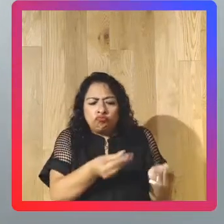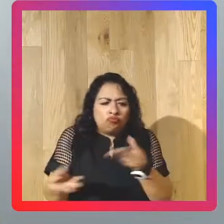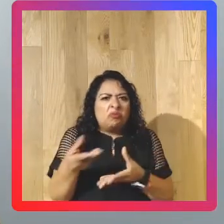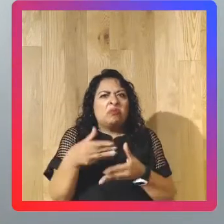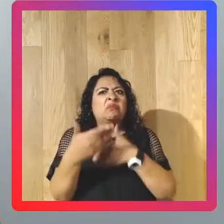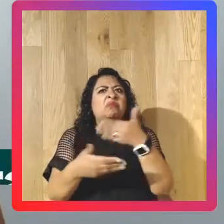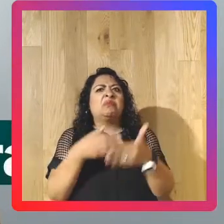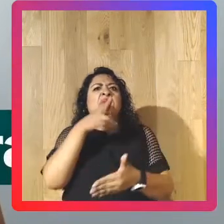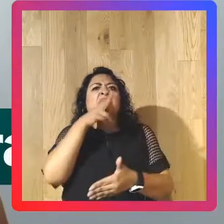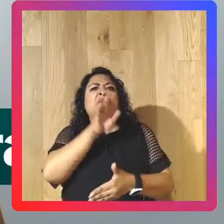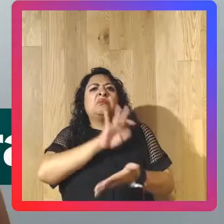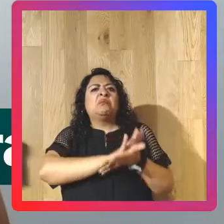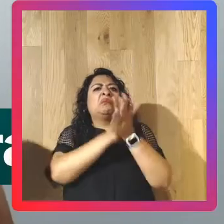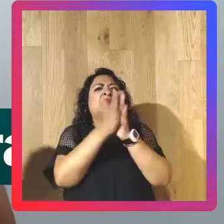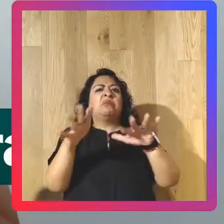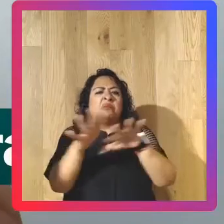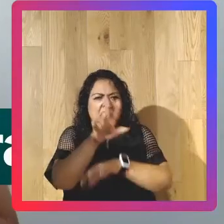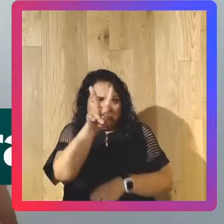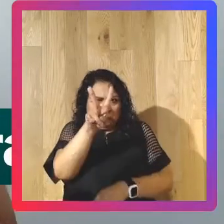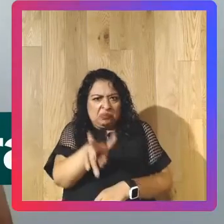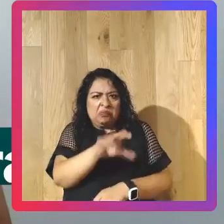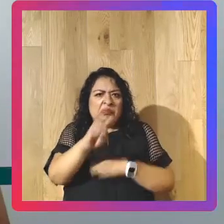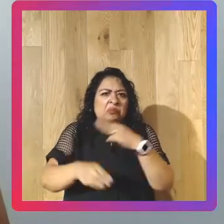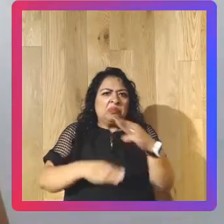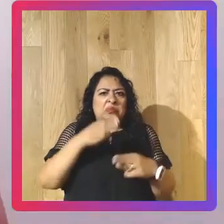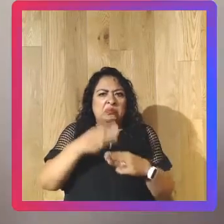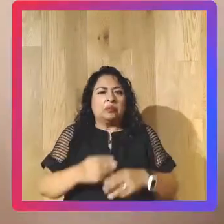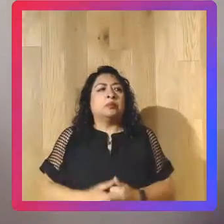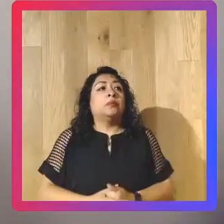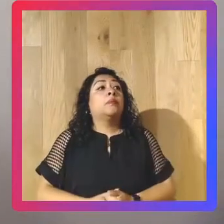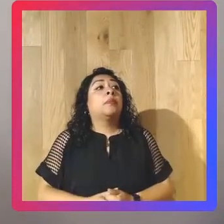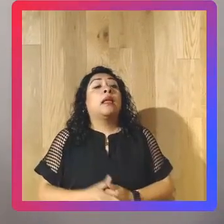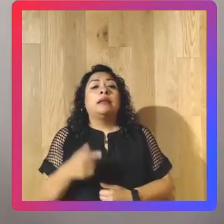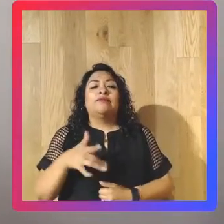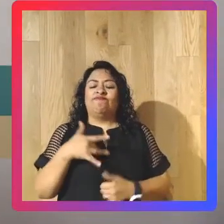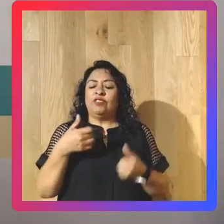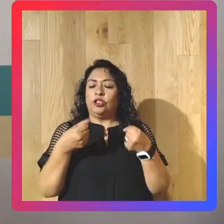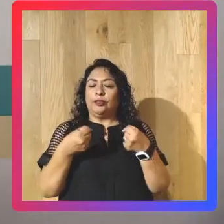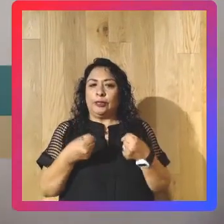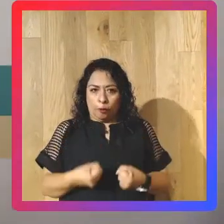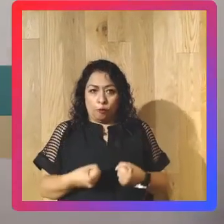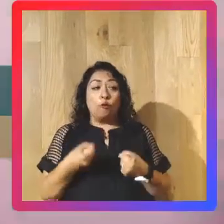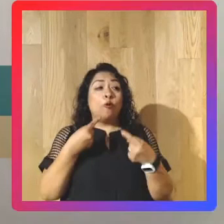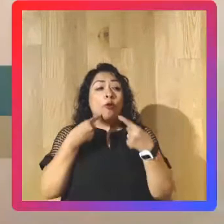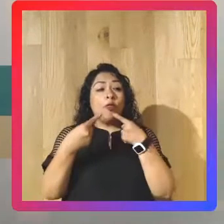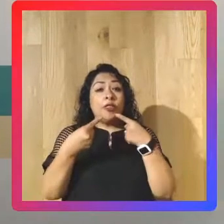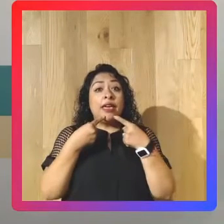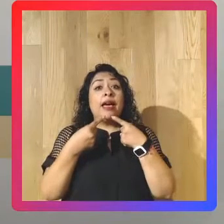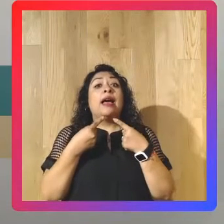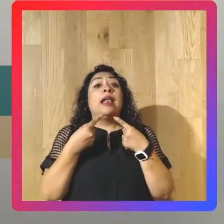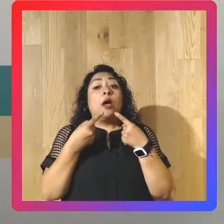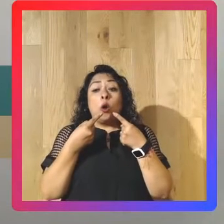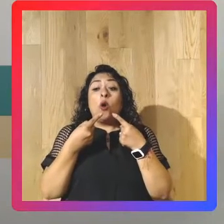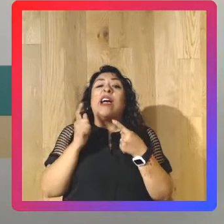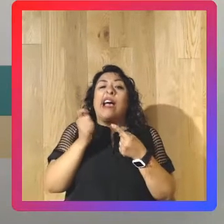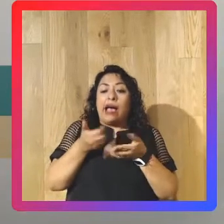cosas mejor y lograr la transformación real del mundo del trabajo. Estamos convencidos que el diálogo es la puerta